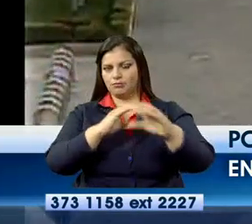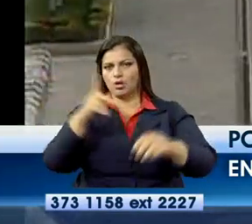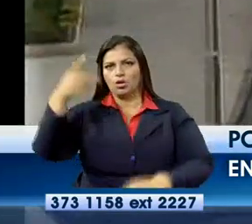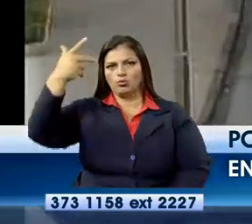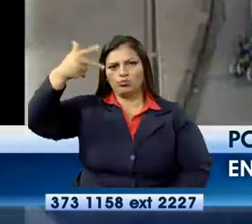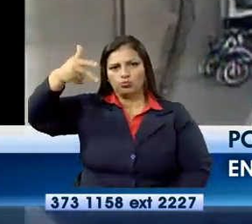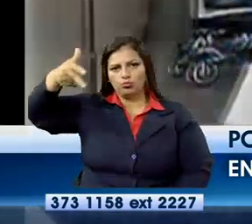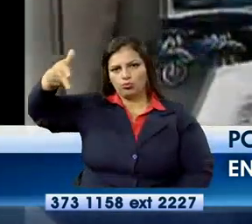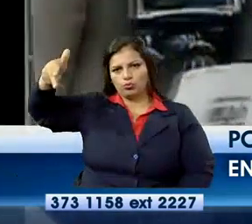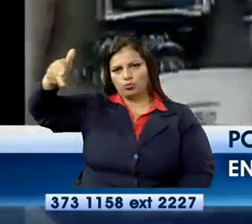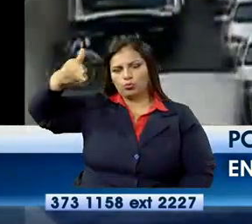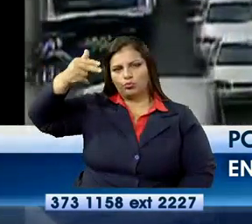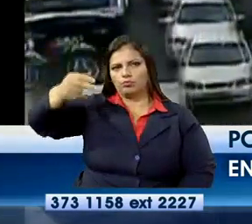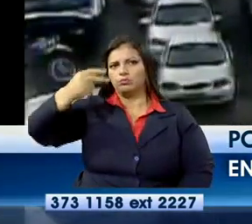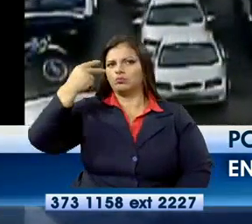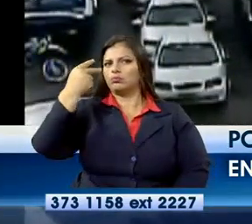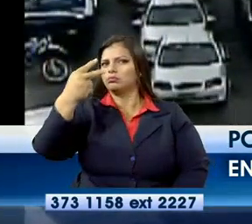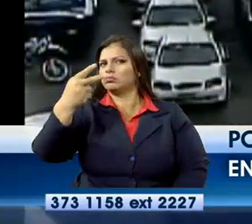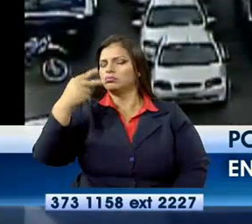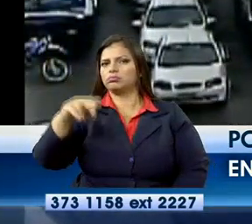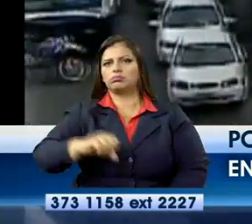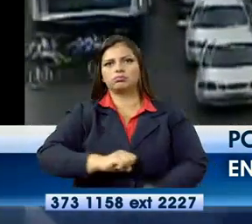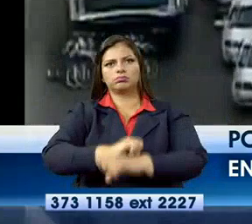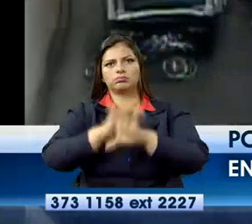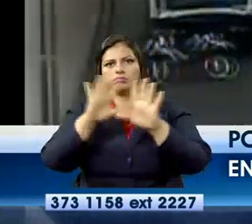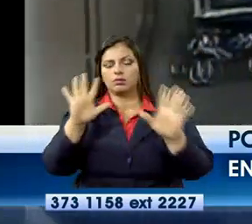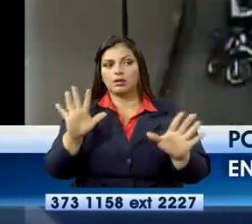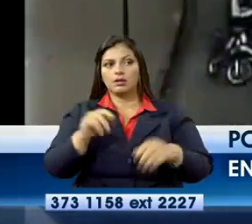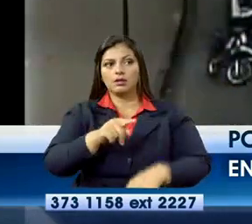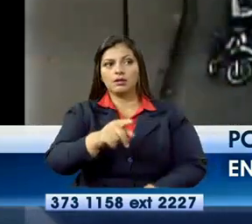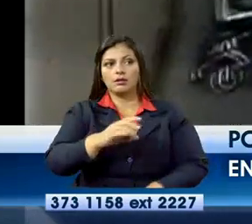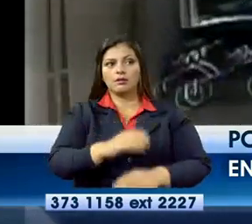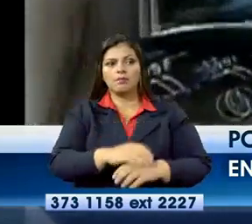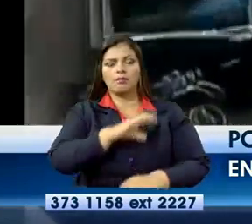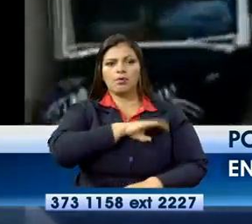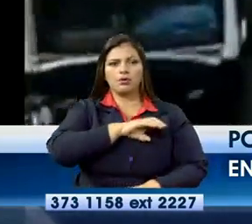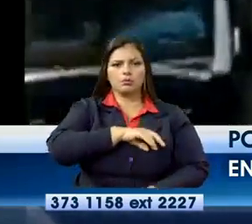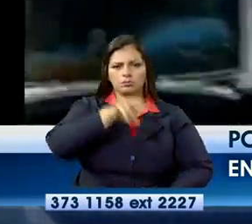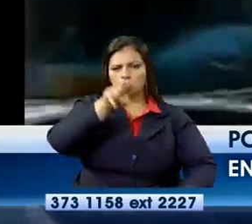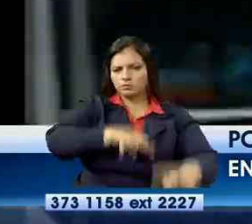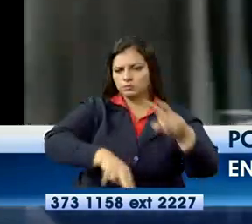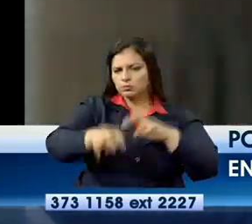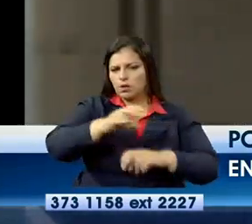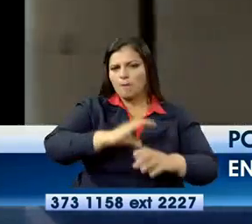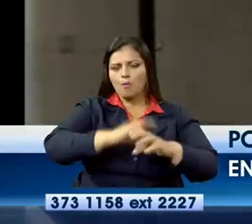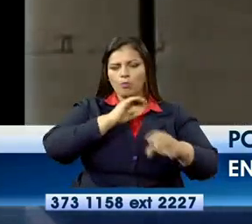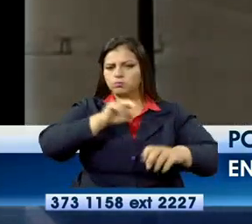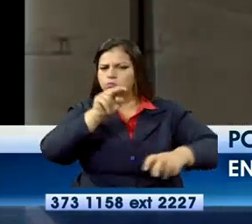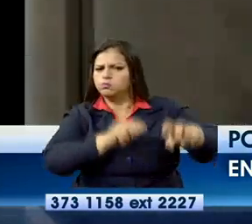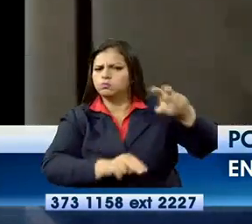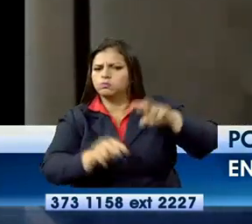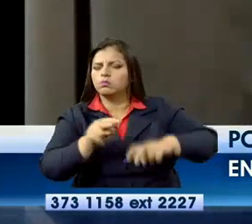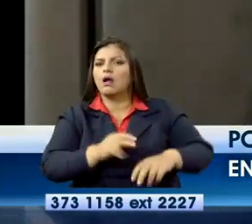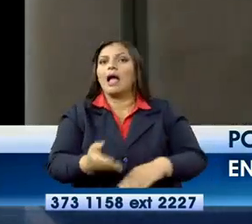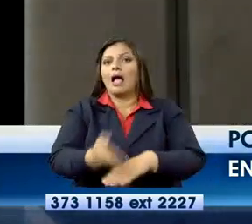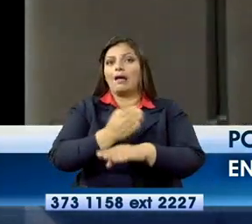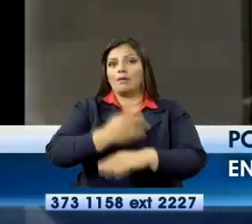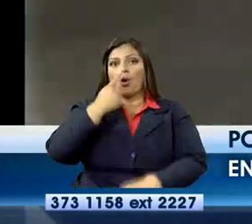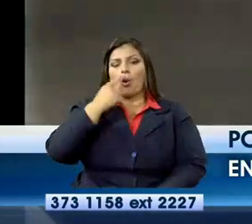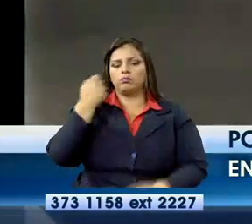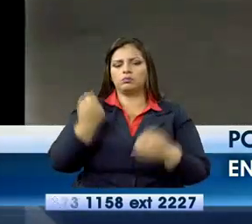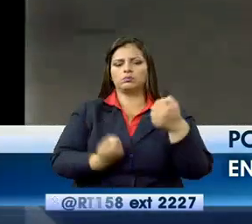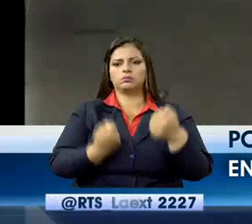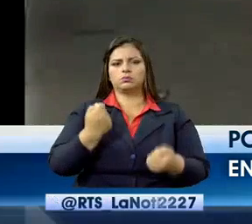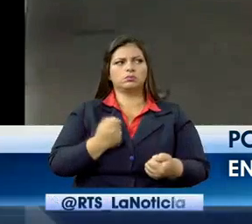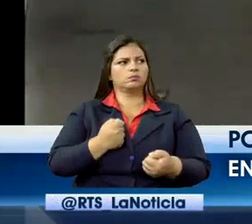la Corporación Ciudadana lograron captar los momentos en que la policía inspeccionaba este autobús debido a la activación del botón